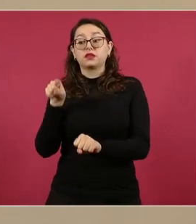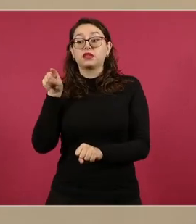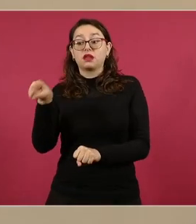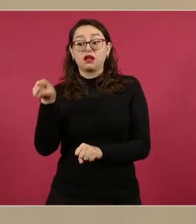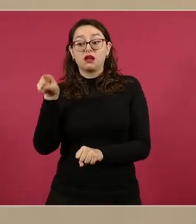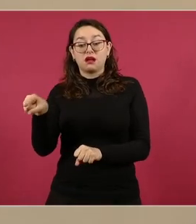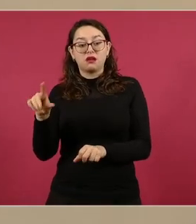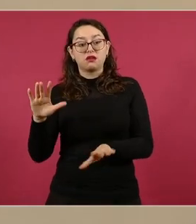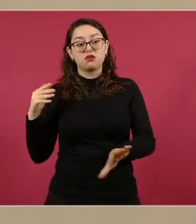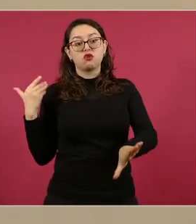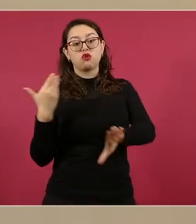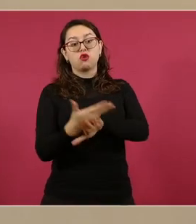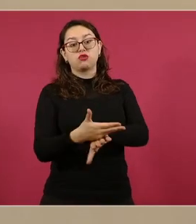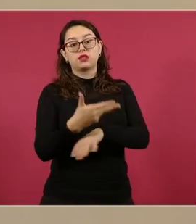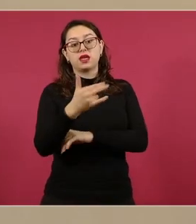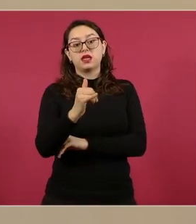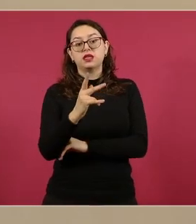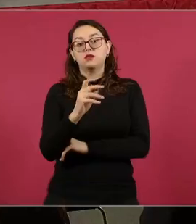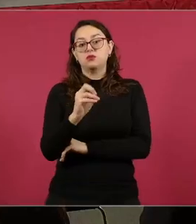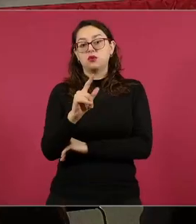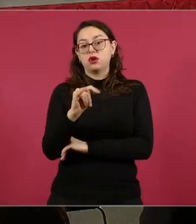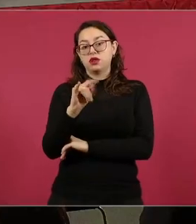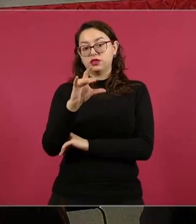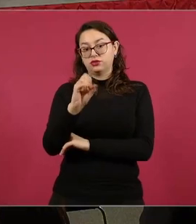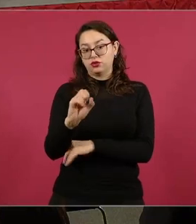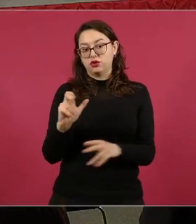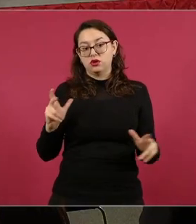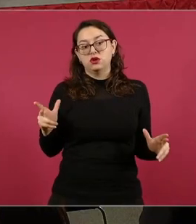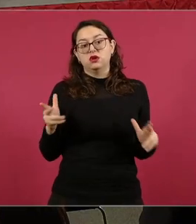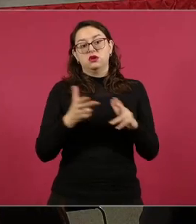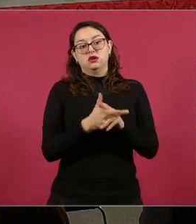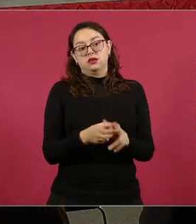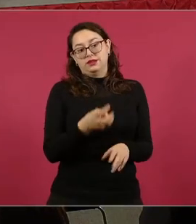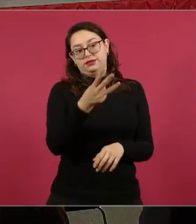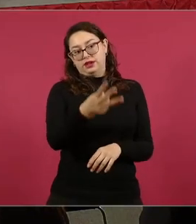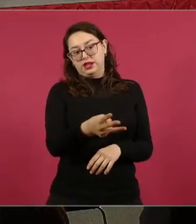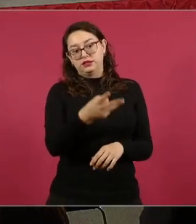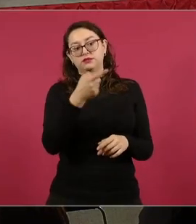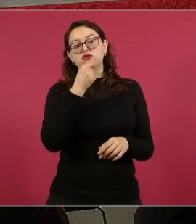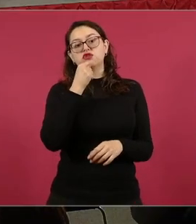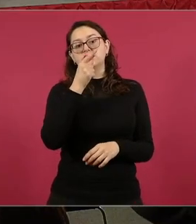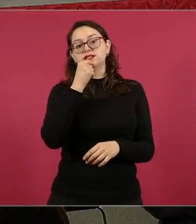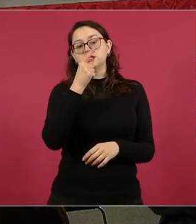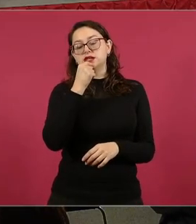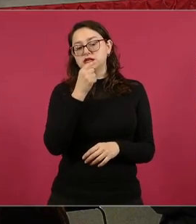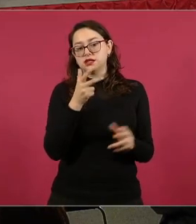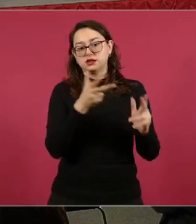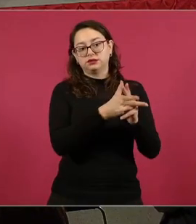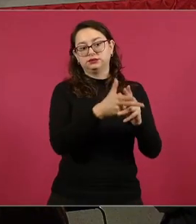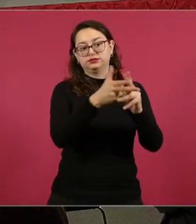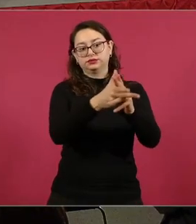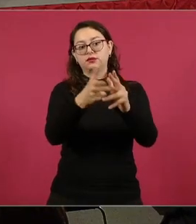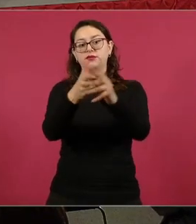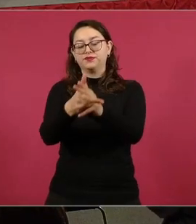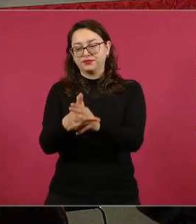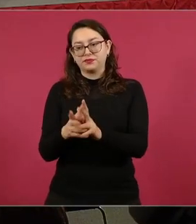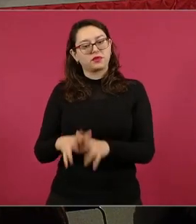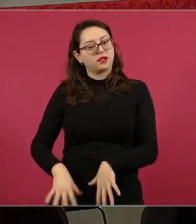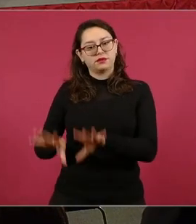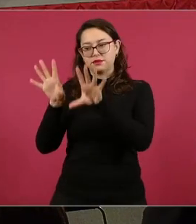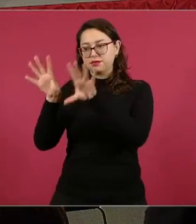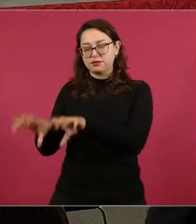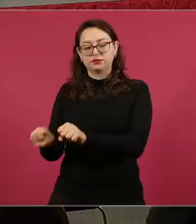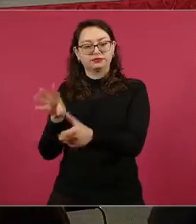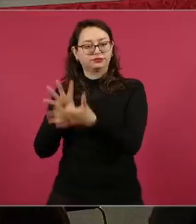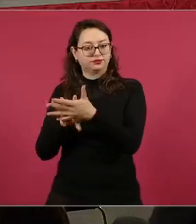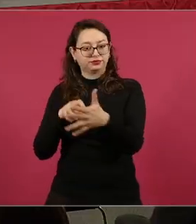de Hipólito Mora Chávez y tres de sus escoltas, esto en junio del 2023 en La Ruana, Michoacán.